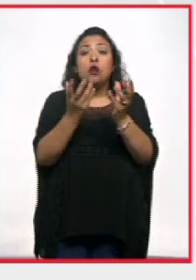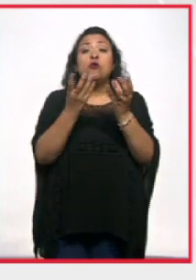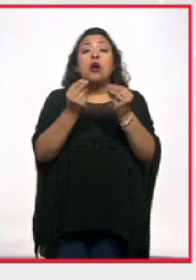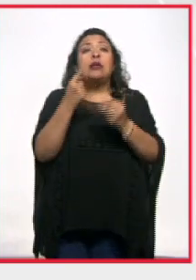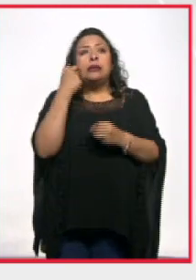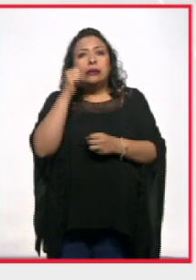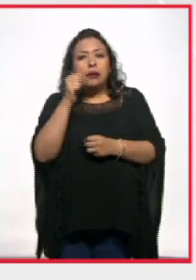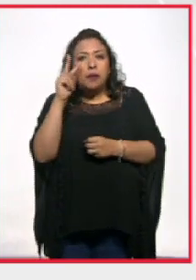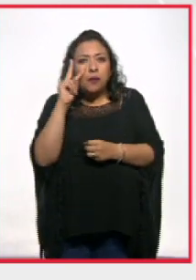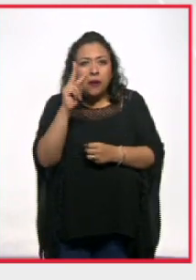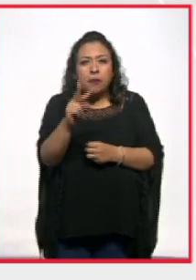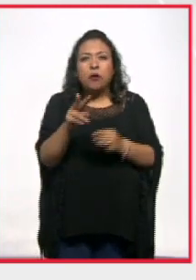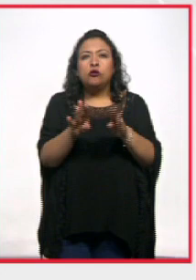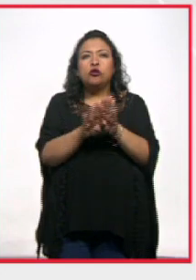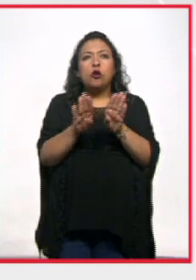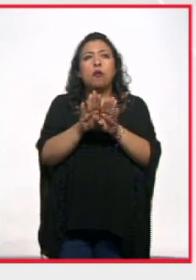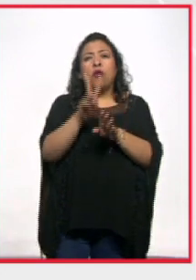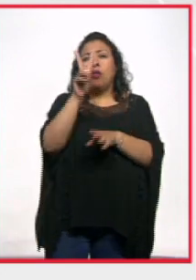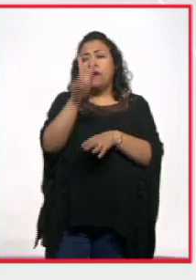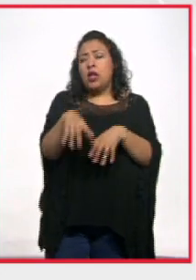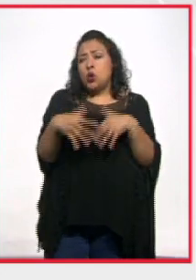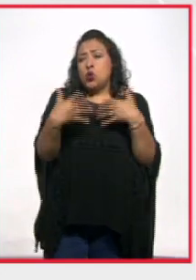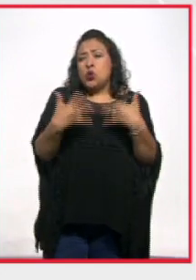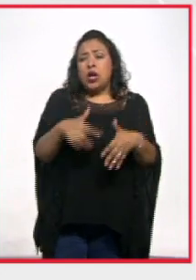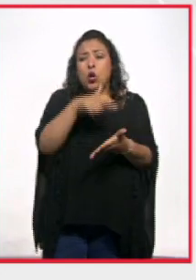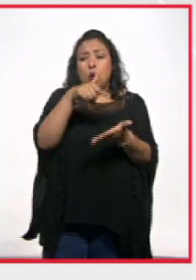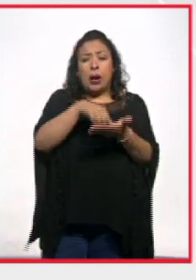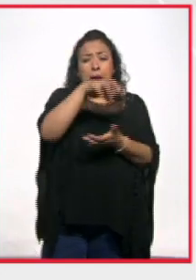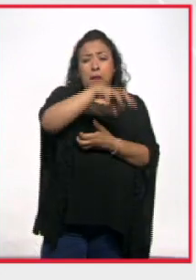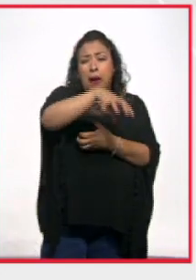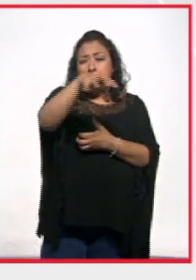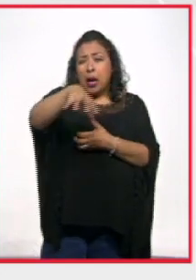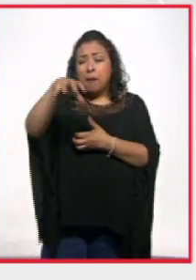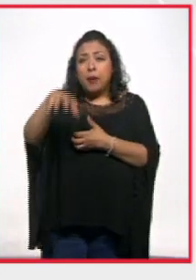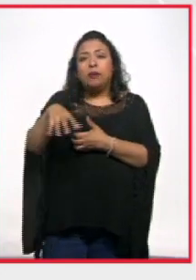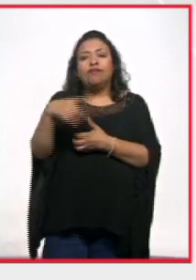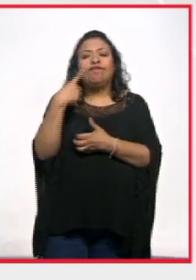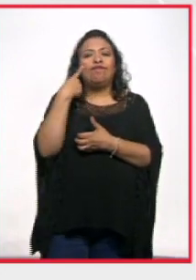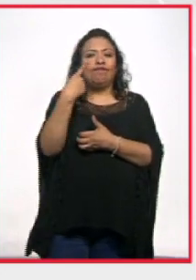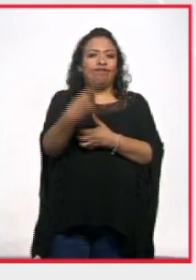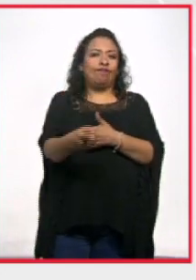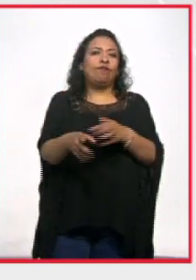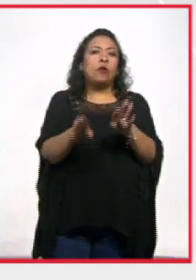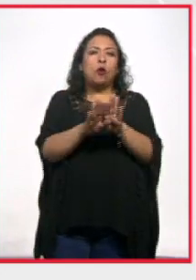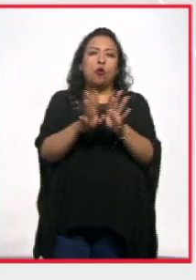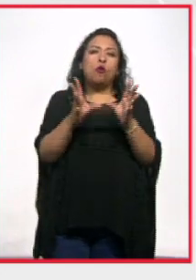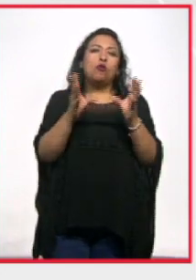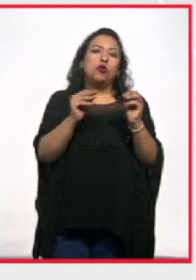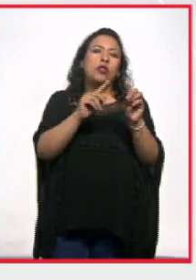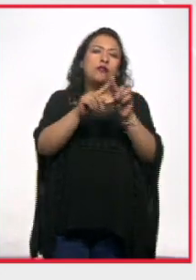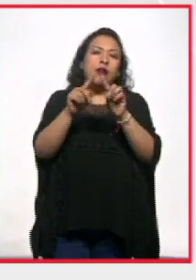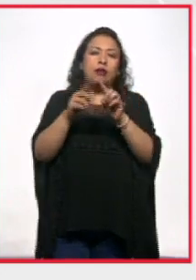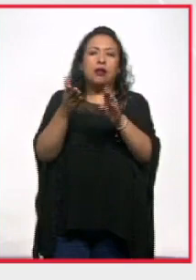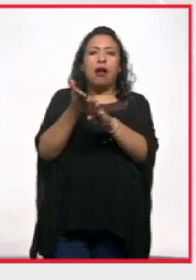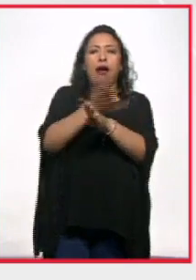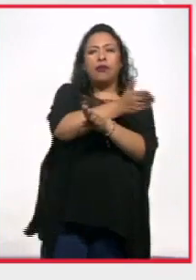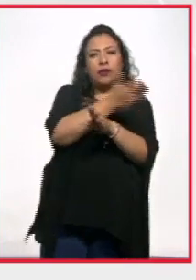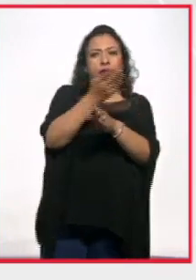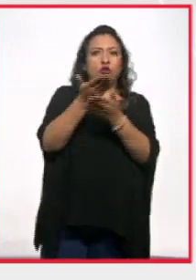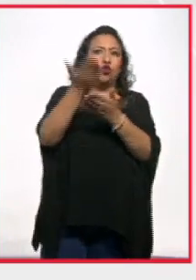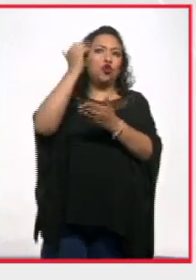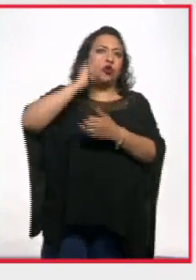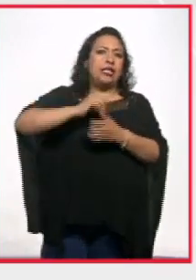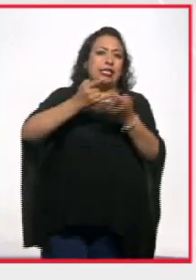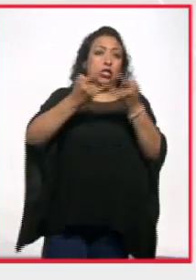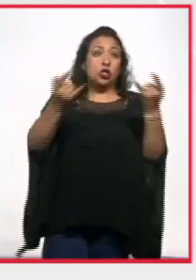vamos a encontrar con grandes, grandes espacios que nos estarán diciendo de muchos otros momentos de nuestra historia.